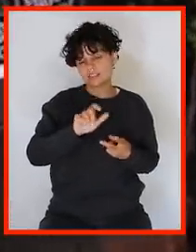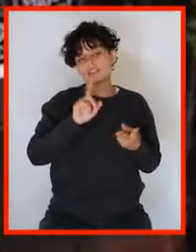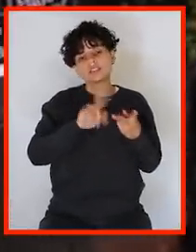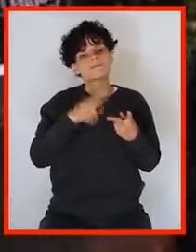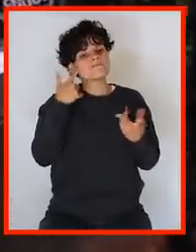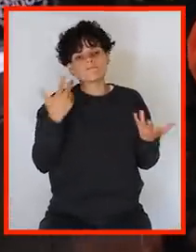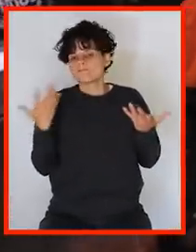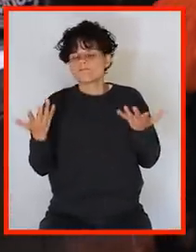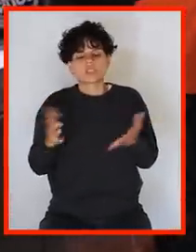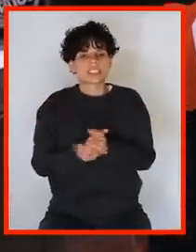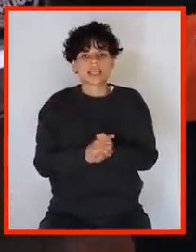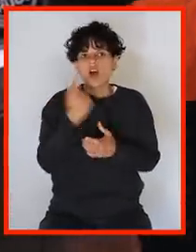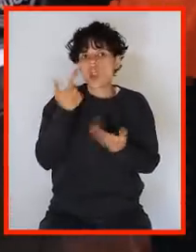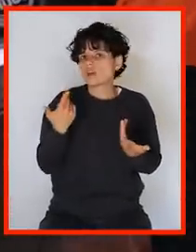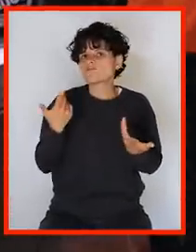bueno, viene